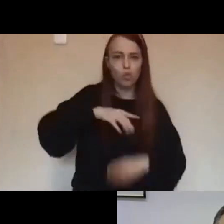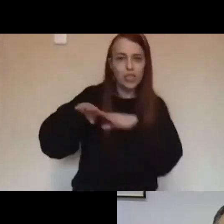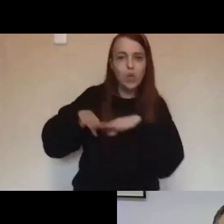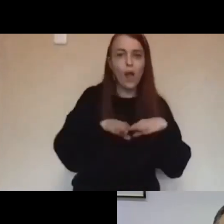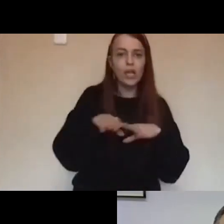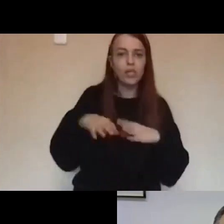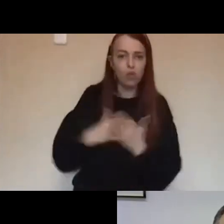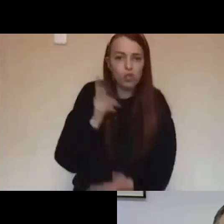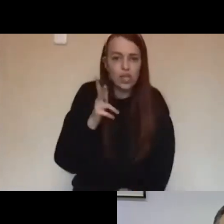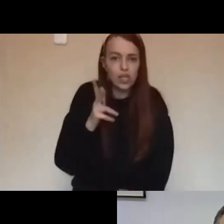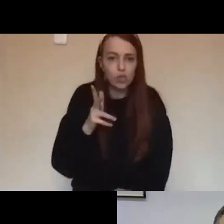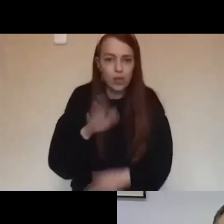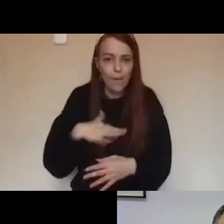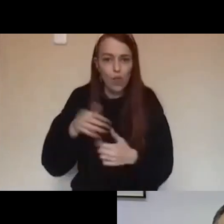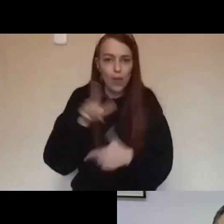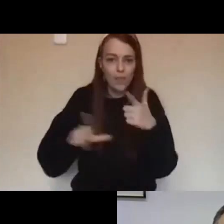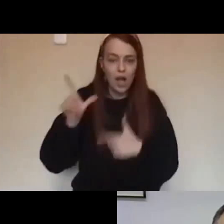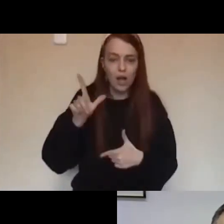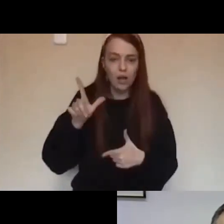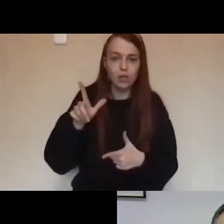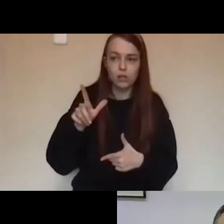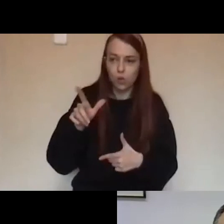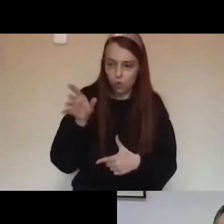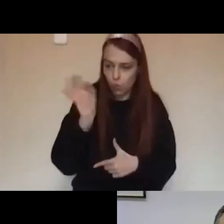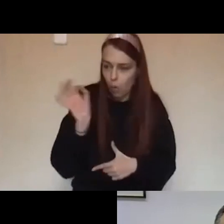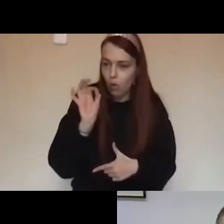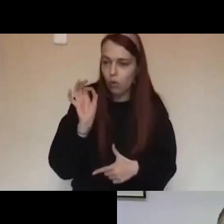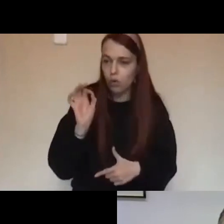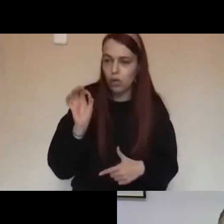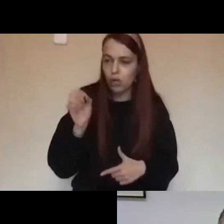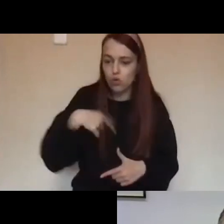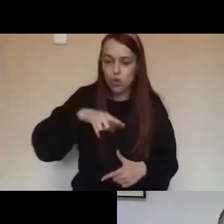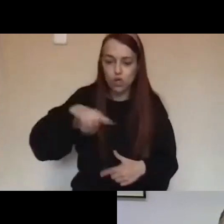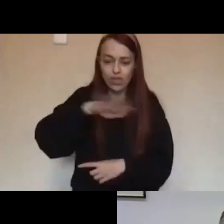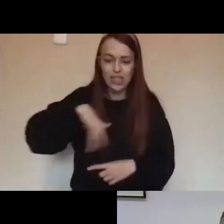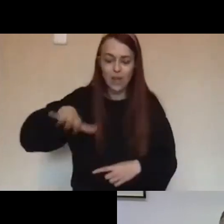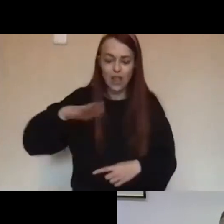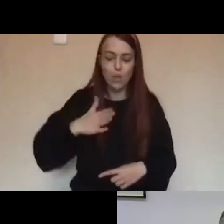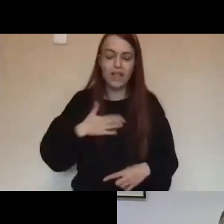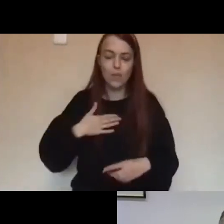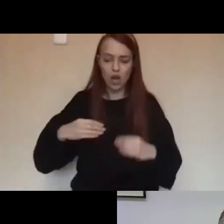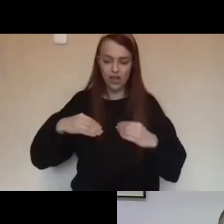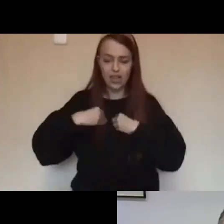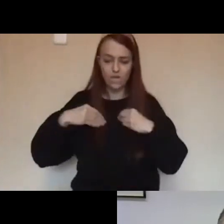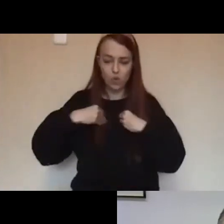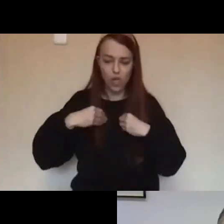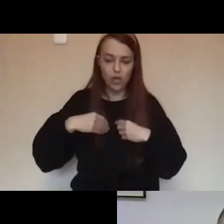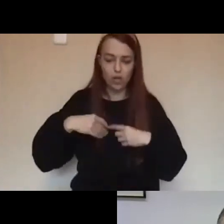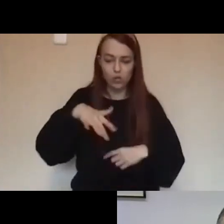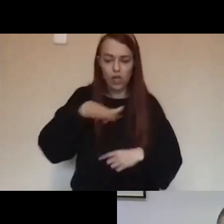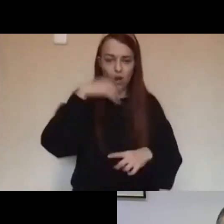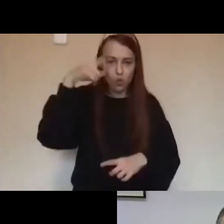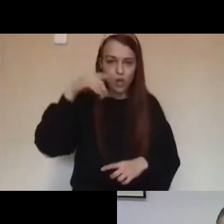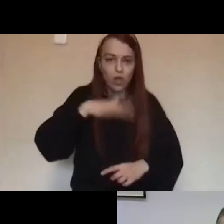derecho a viajar y todos tenemos derecho a disfrutar de nuestros espacios patrimoniales y culturales y naturales.